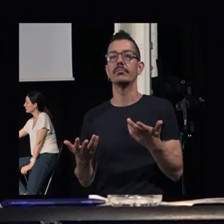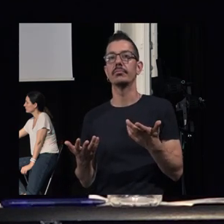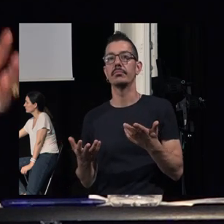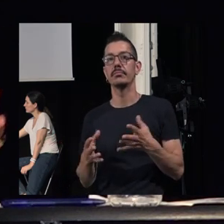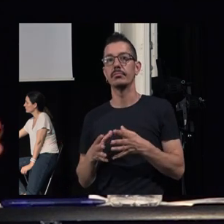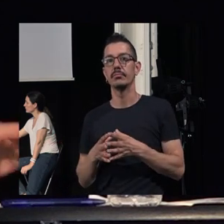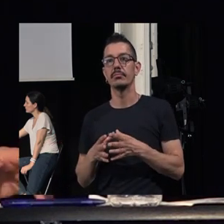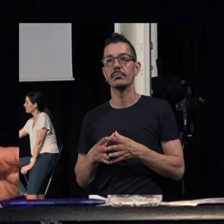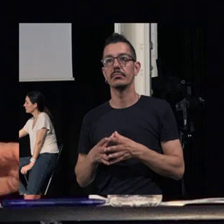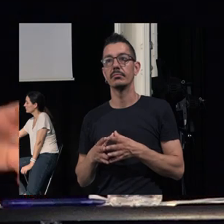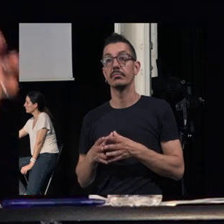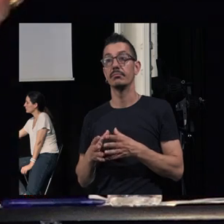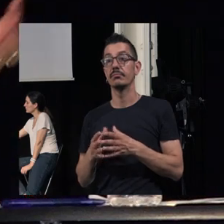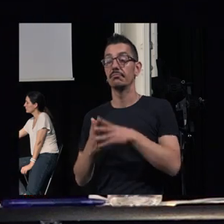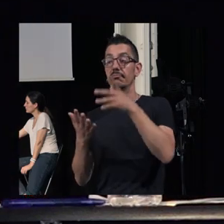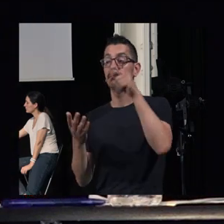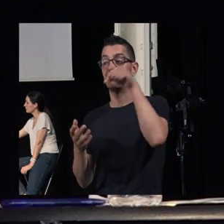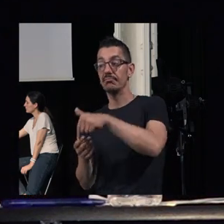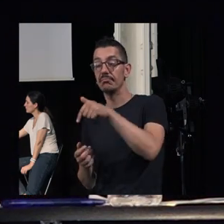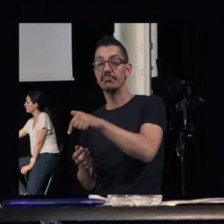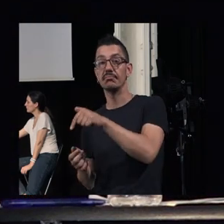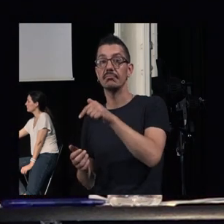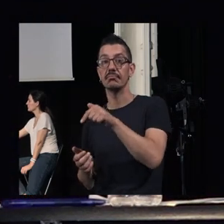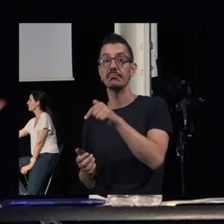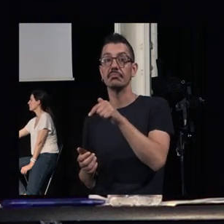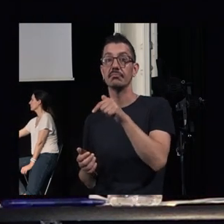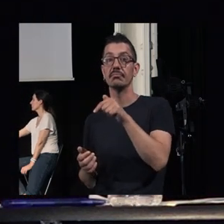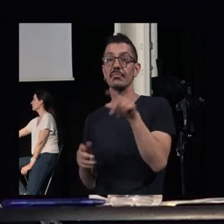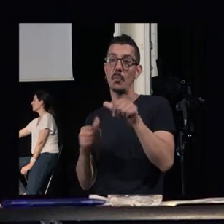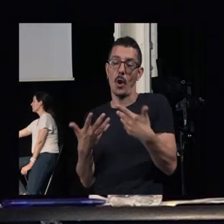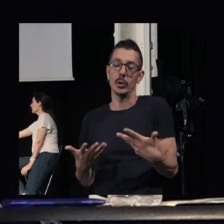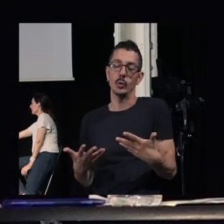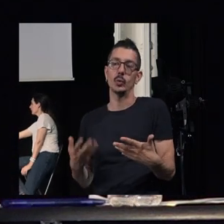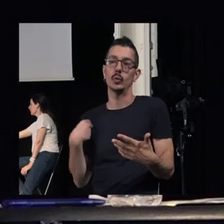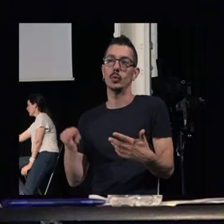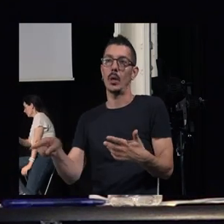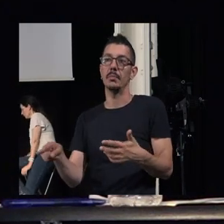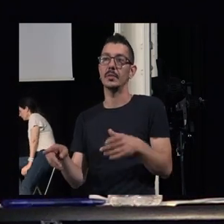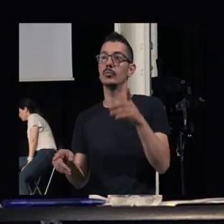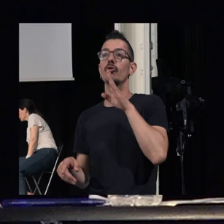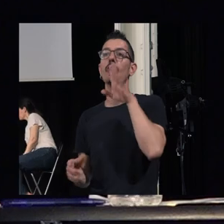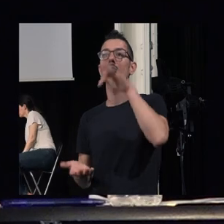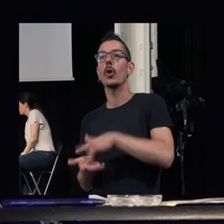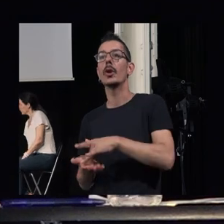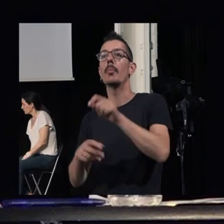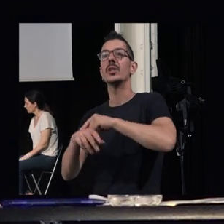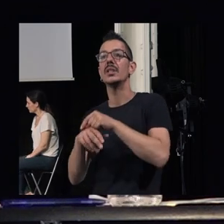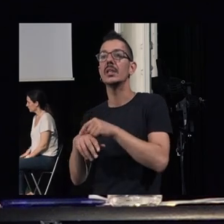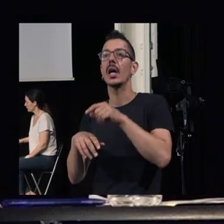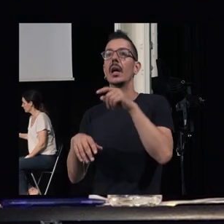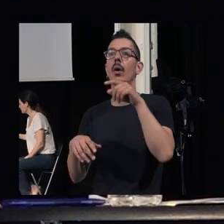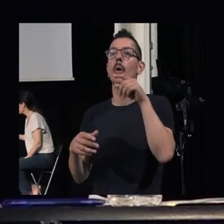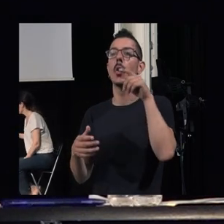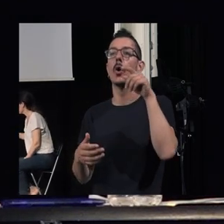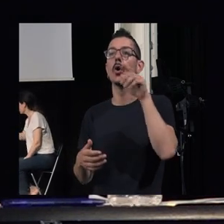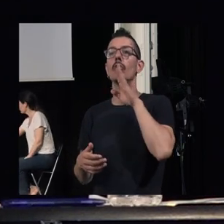es lo que expande, o lo que en este modelo actual es desde donde se hace política y desde